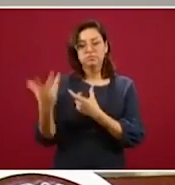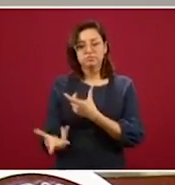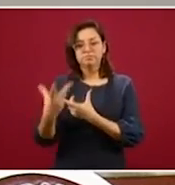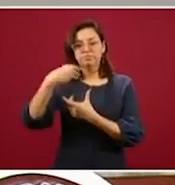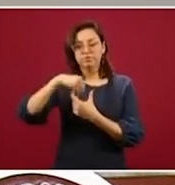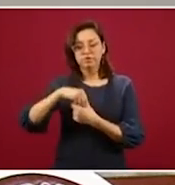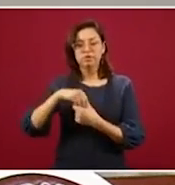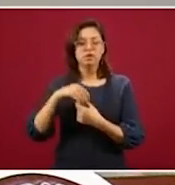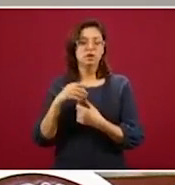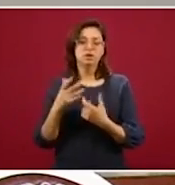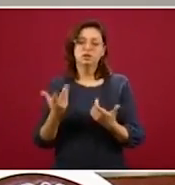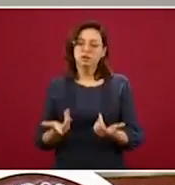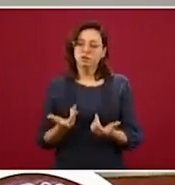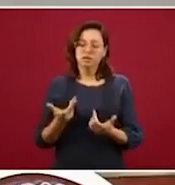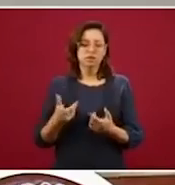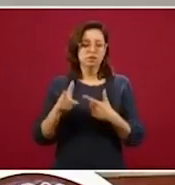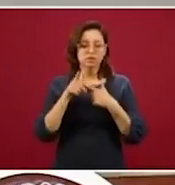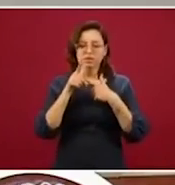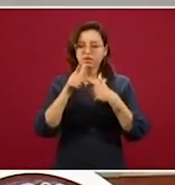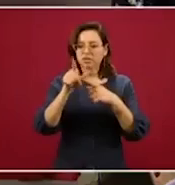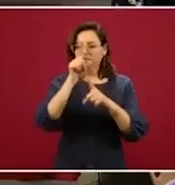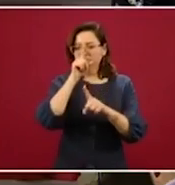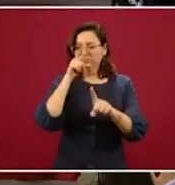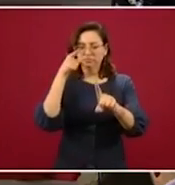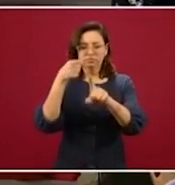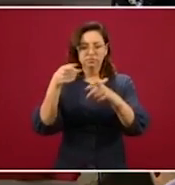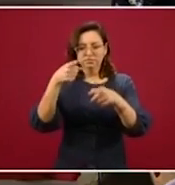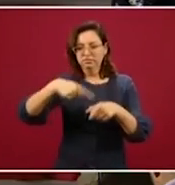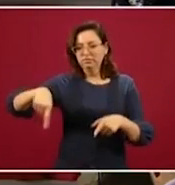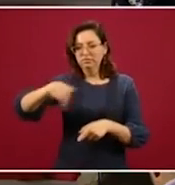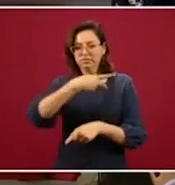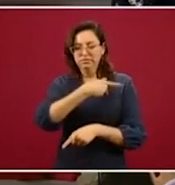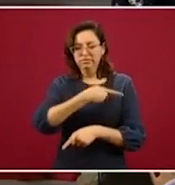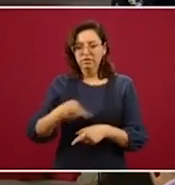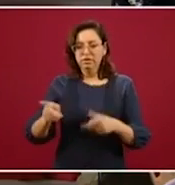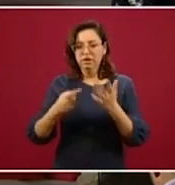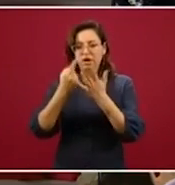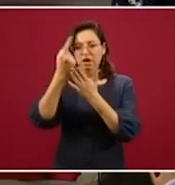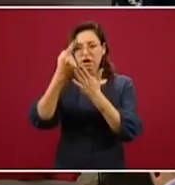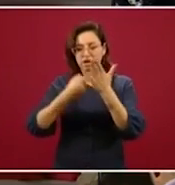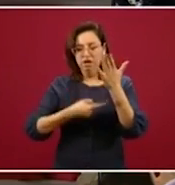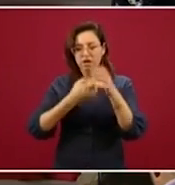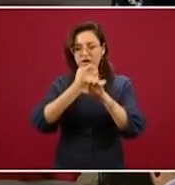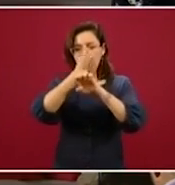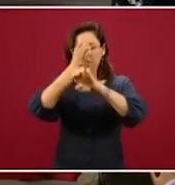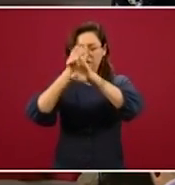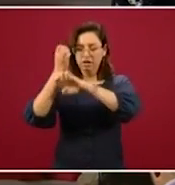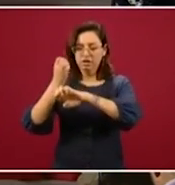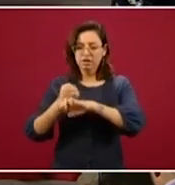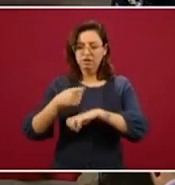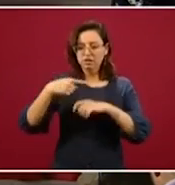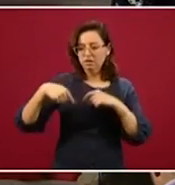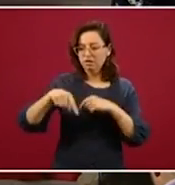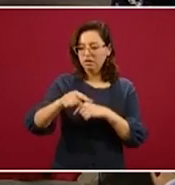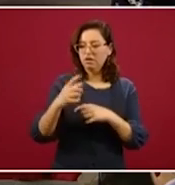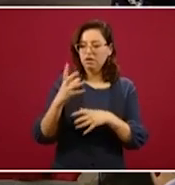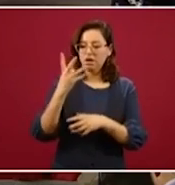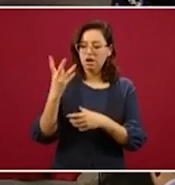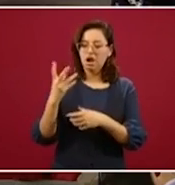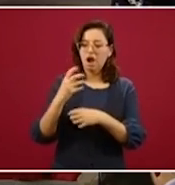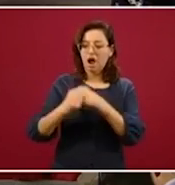nos seguimos destinando hacia las zonas de alta marginación. Entonces, todos estos estados, señor presidente, son los que subirán este año